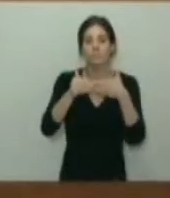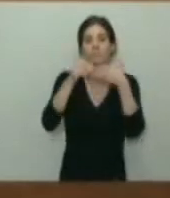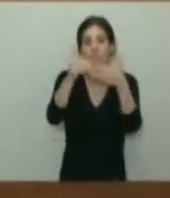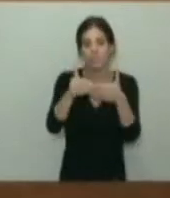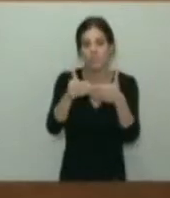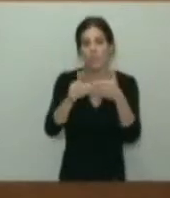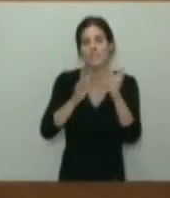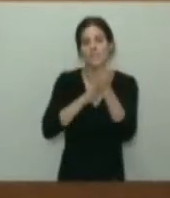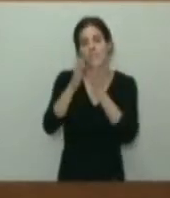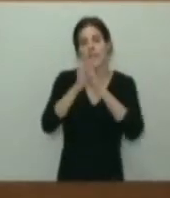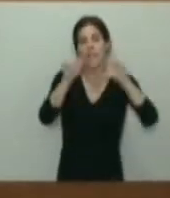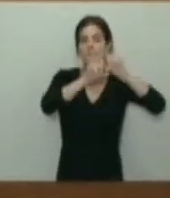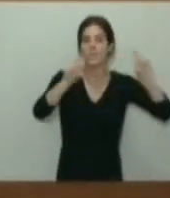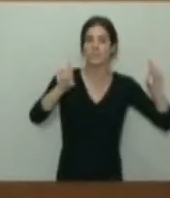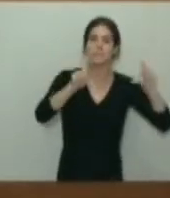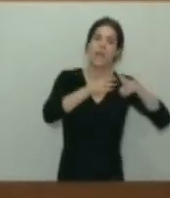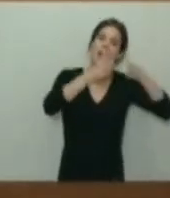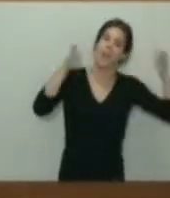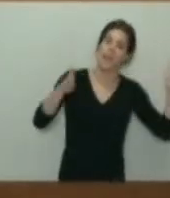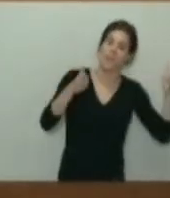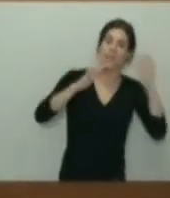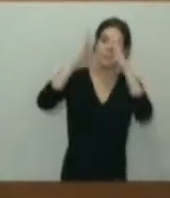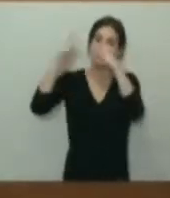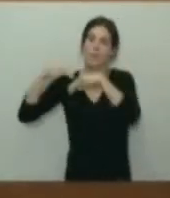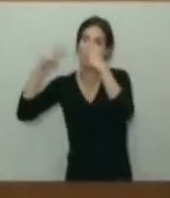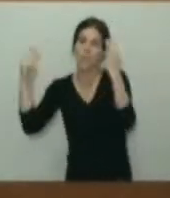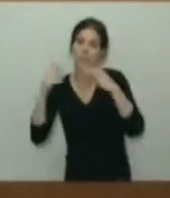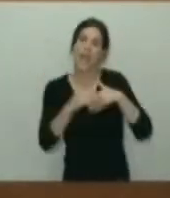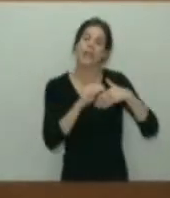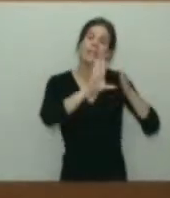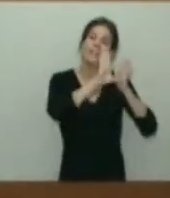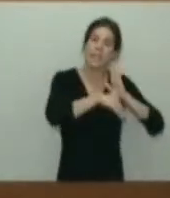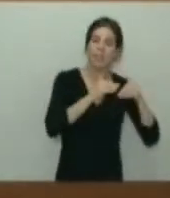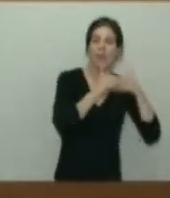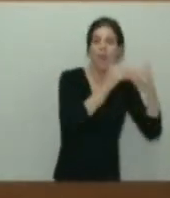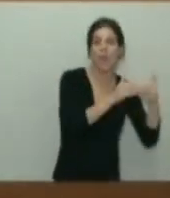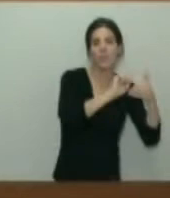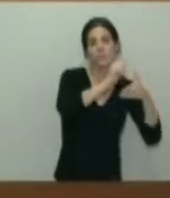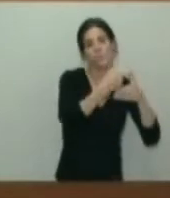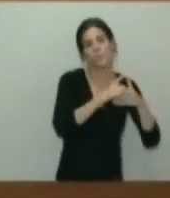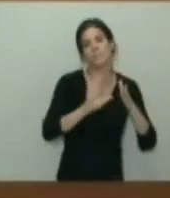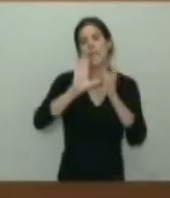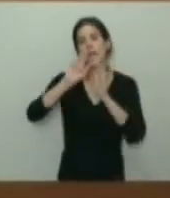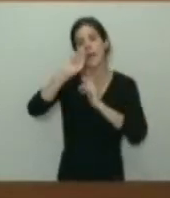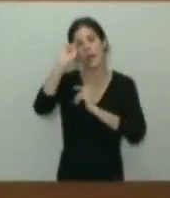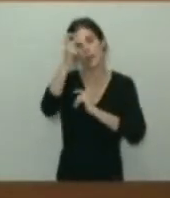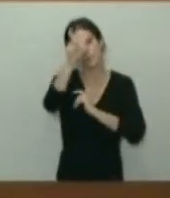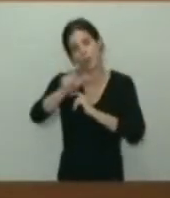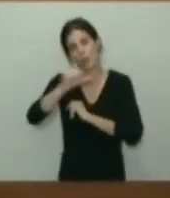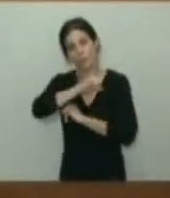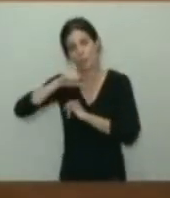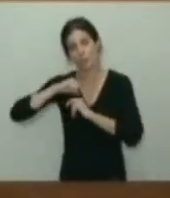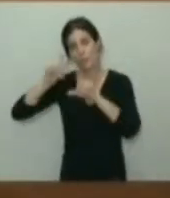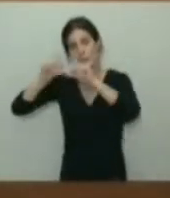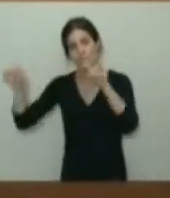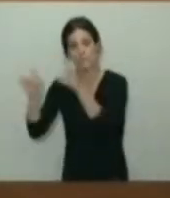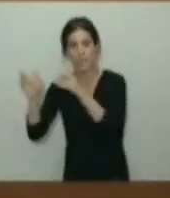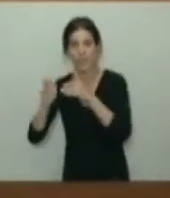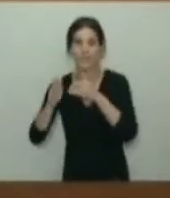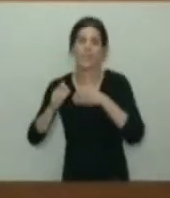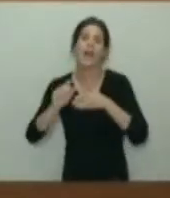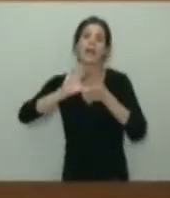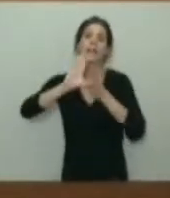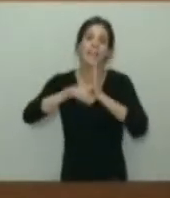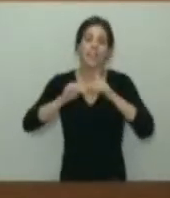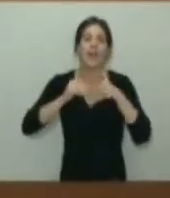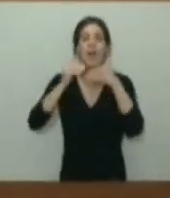estas empresas grandes sufren por parte de la Administración. Es decir, trasladan la reducción de costes a toda la cadena de la subcontratación y siendo